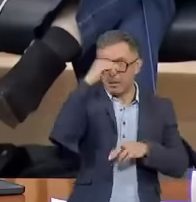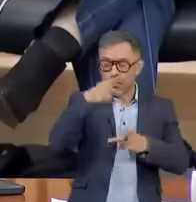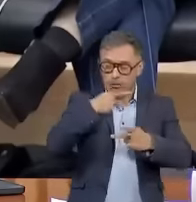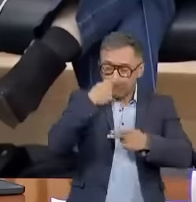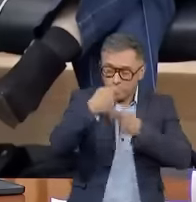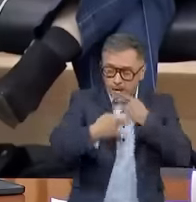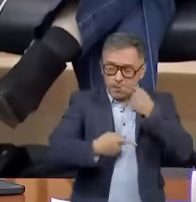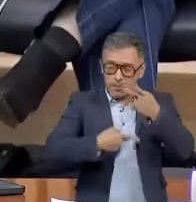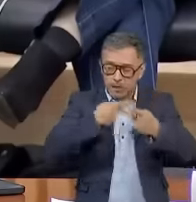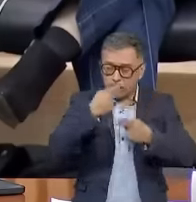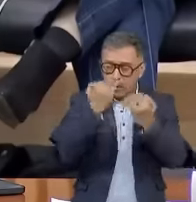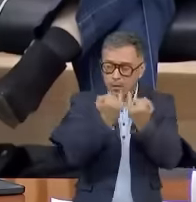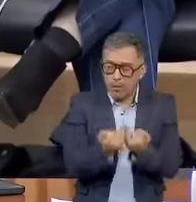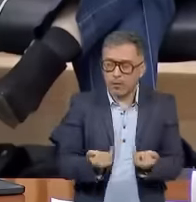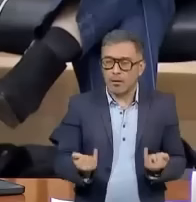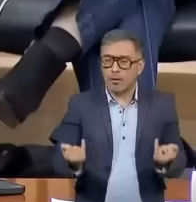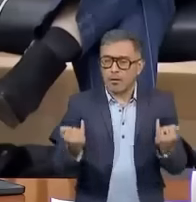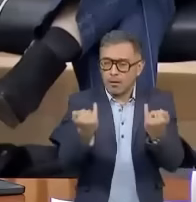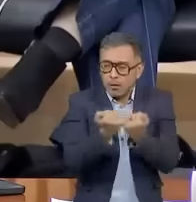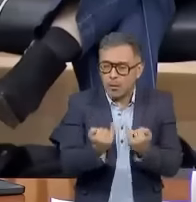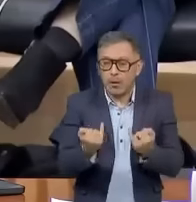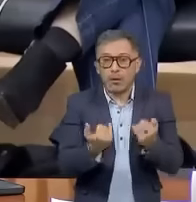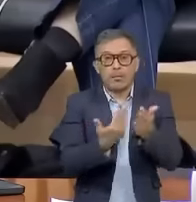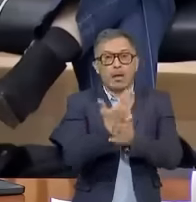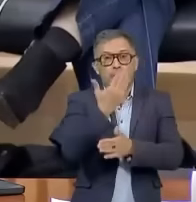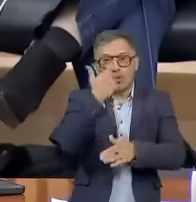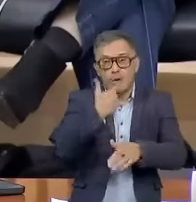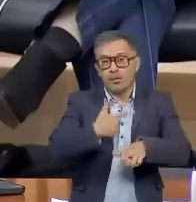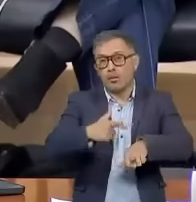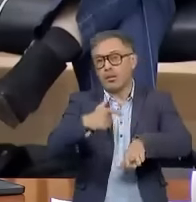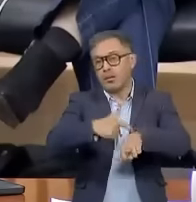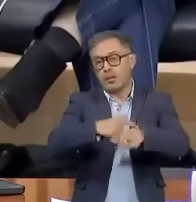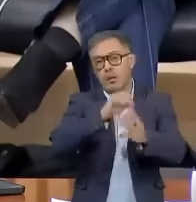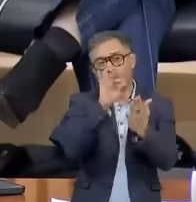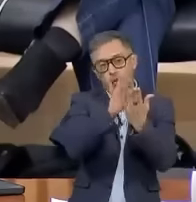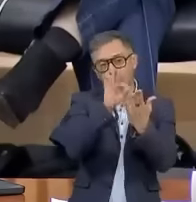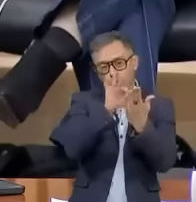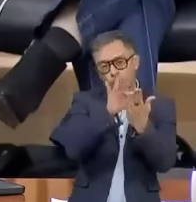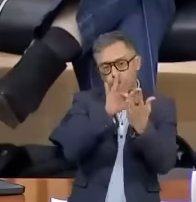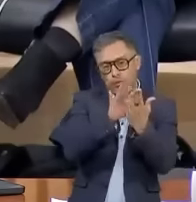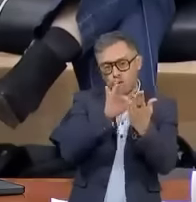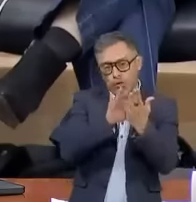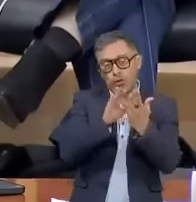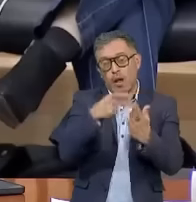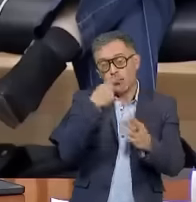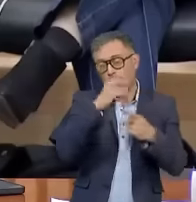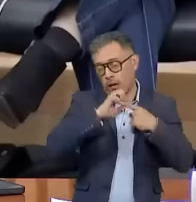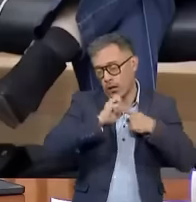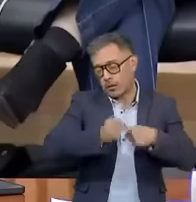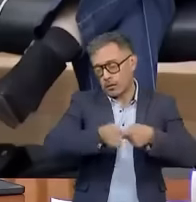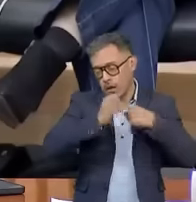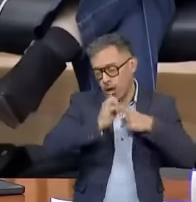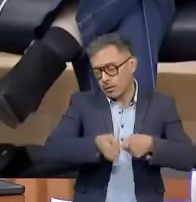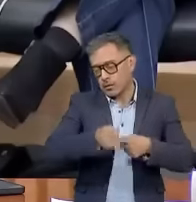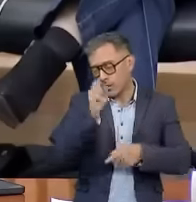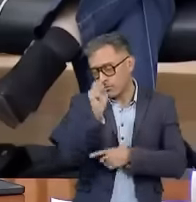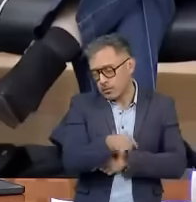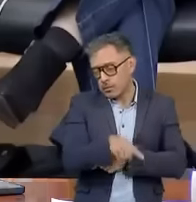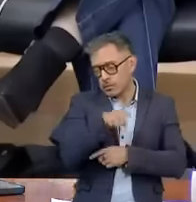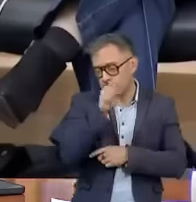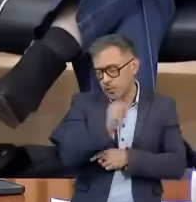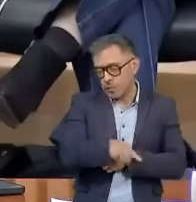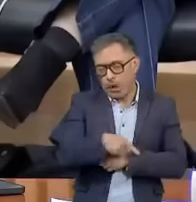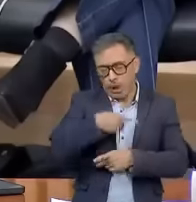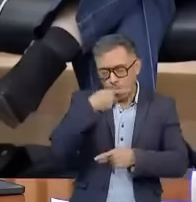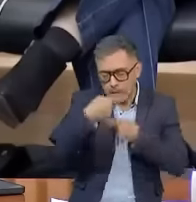toda hora y en todo punto del orden del día y en todas las sesiones lo mismo y lo mismo y lo mismo su mentira se va a